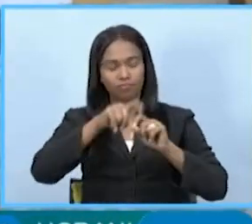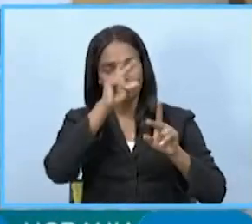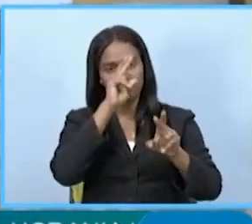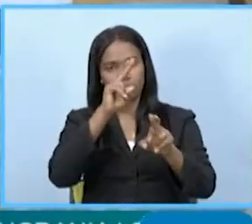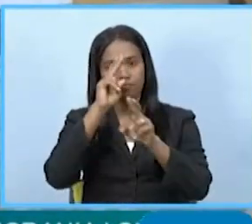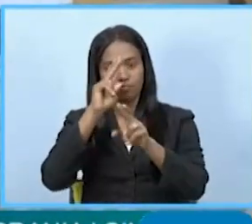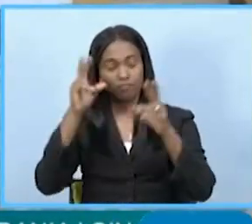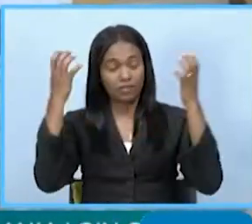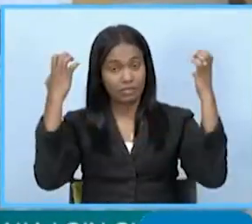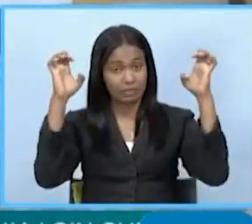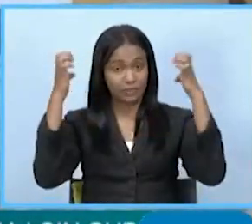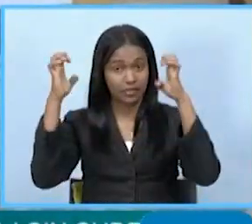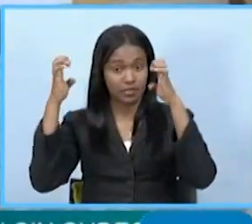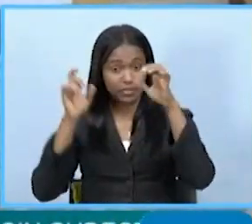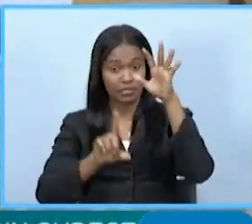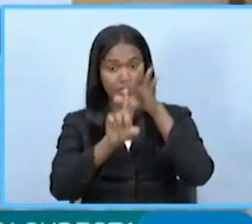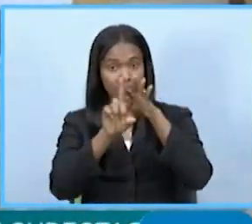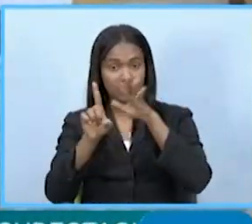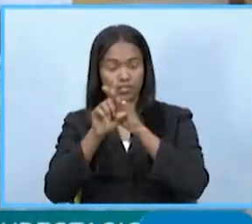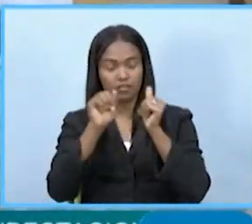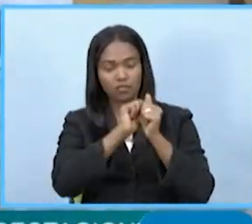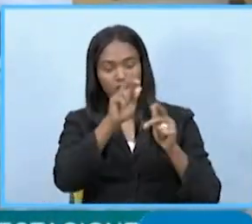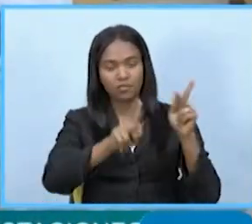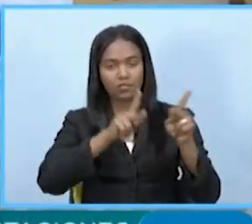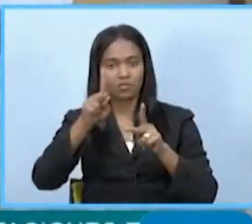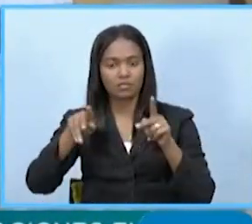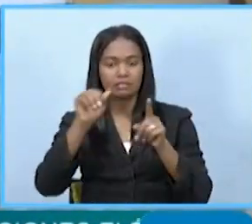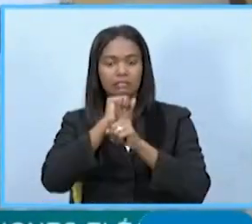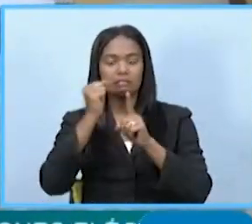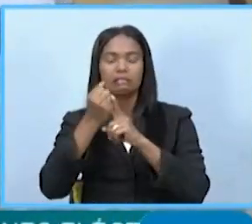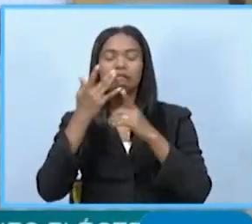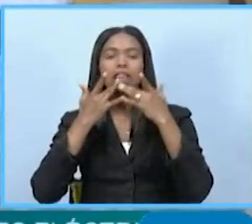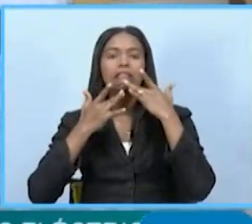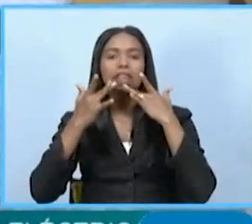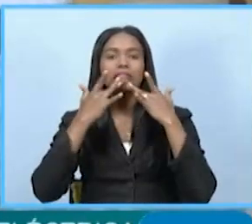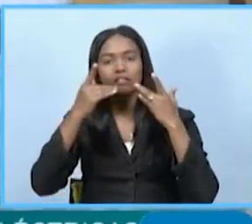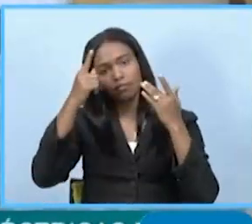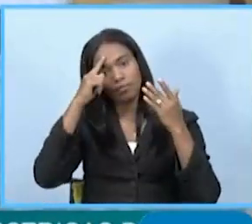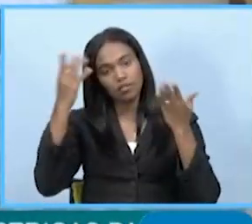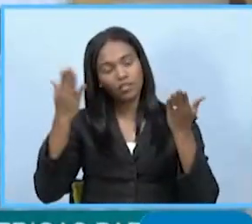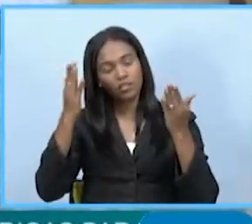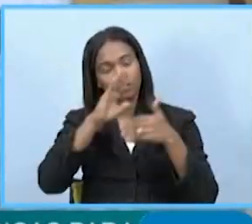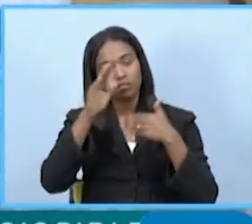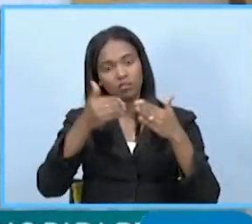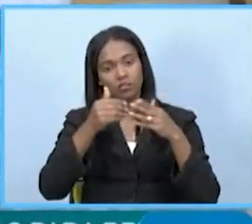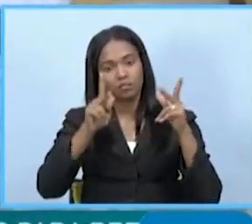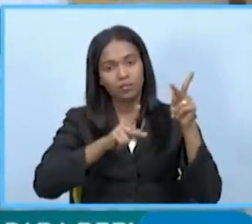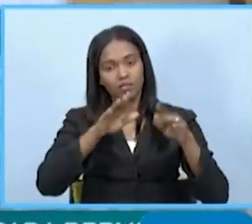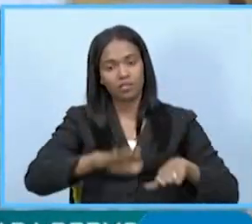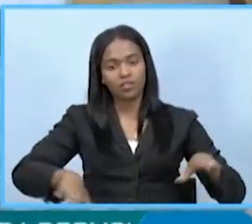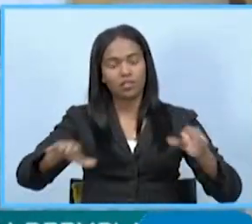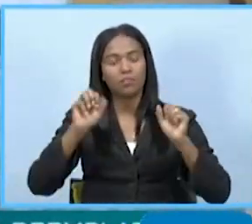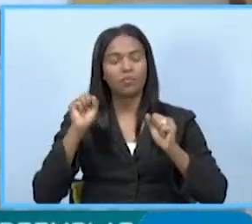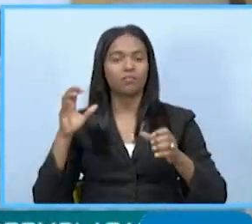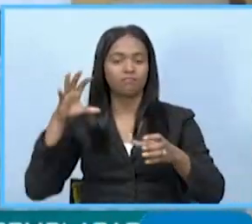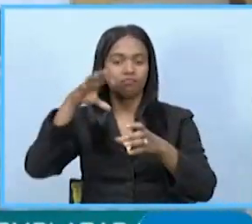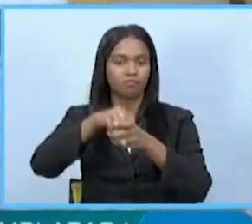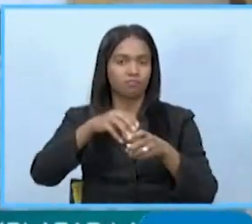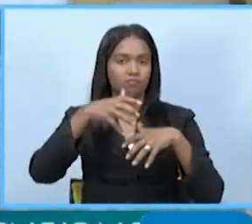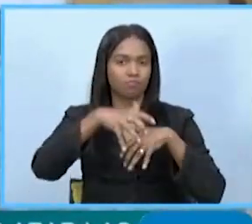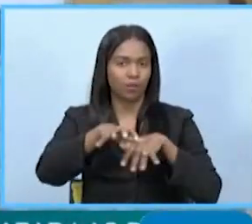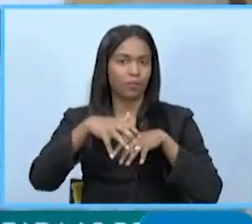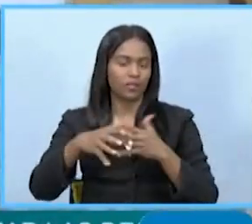las emergencias y los pacientes en estado crítico para que todo ese personal se pueda integrar a la